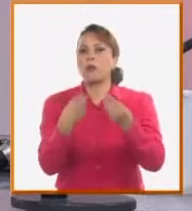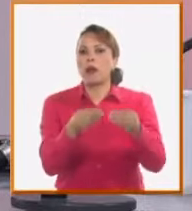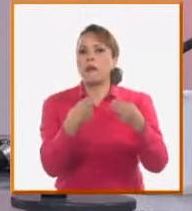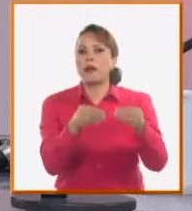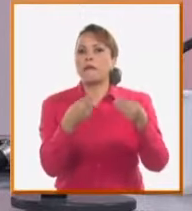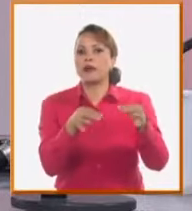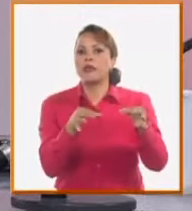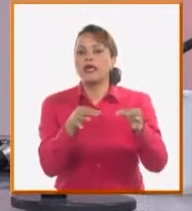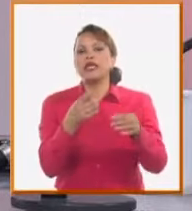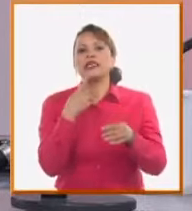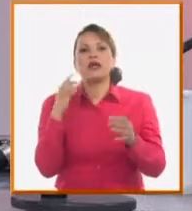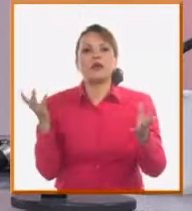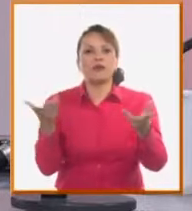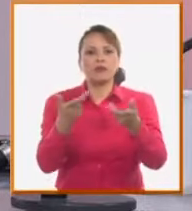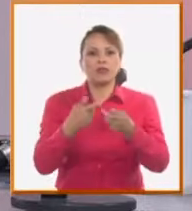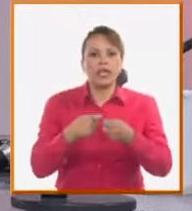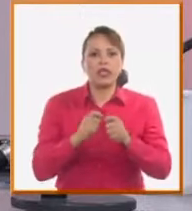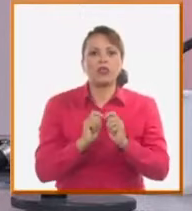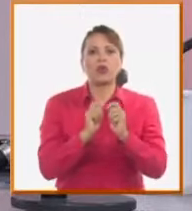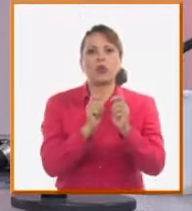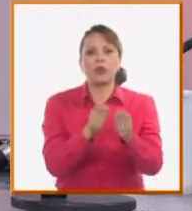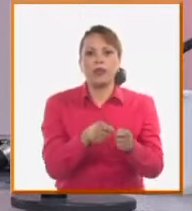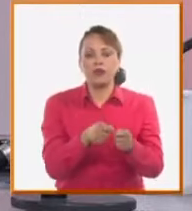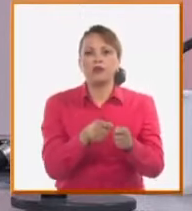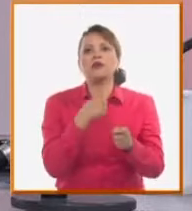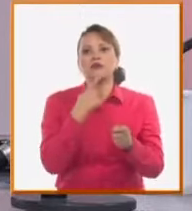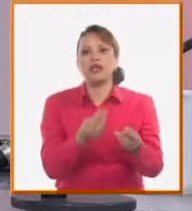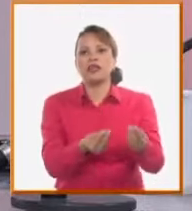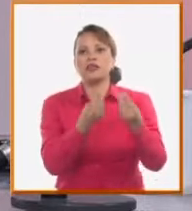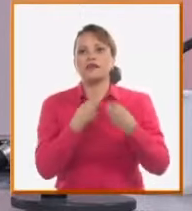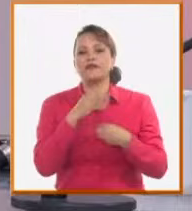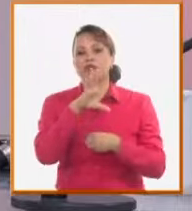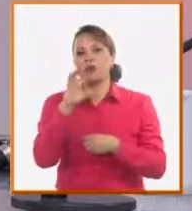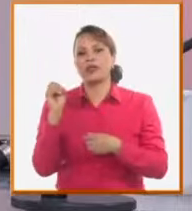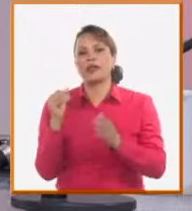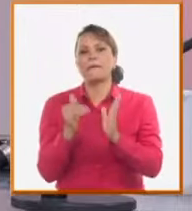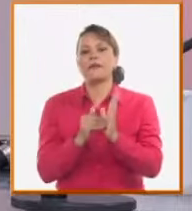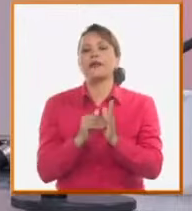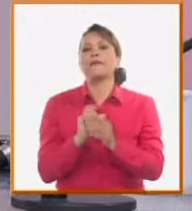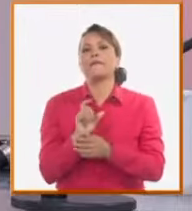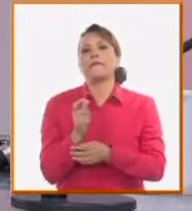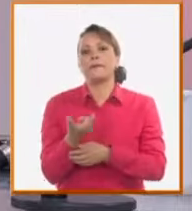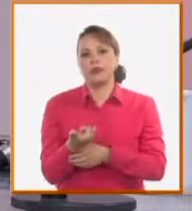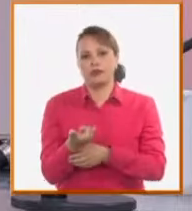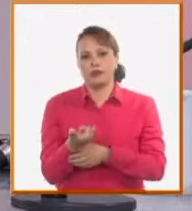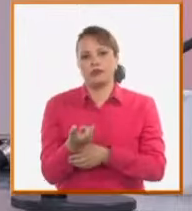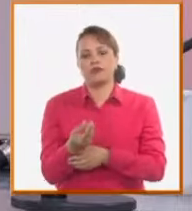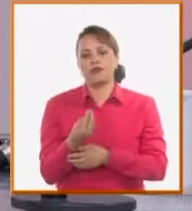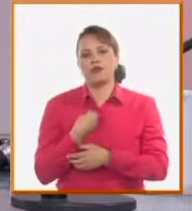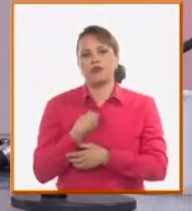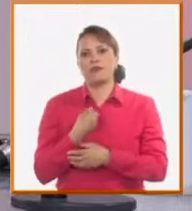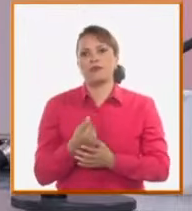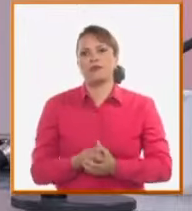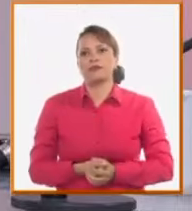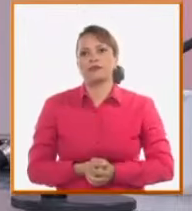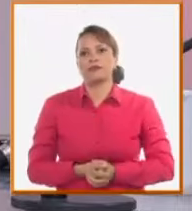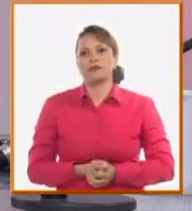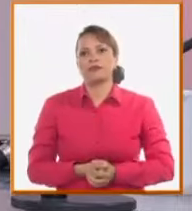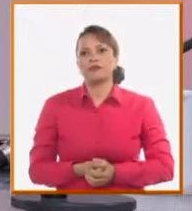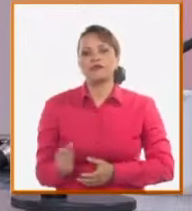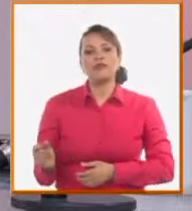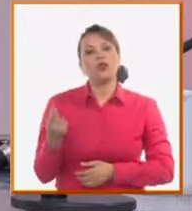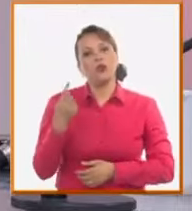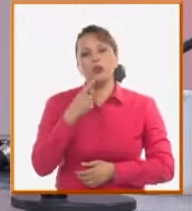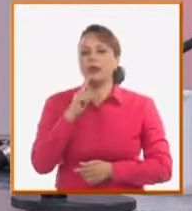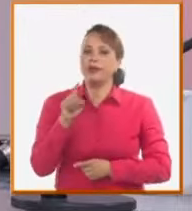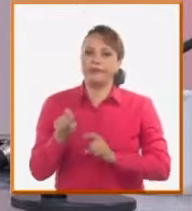al término de recopilarlos y entregarlas, mi hermano y yo recibimos 50,000 pesos como parte de los seguros. Es una de las opiniones